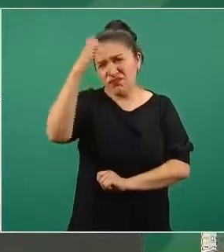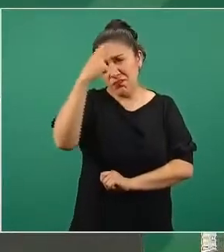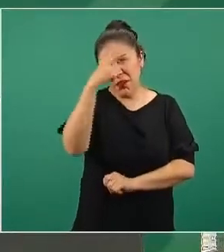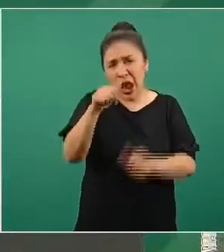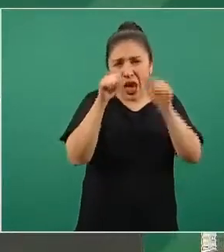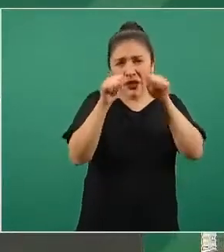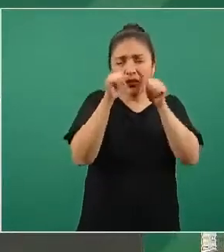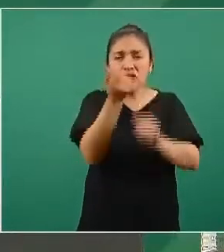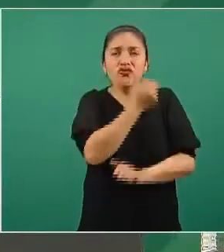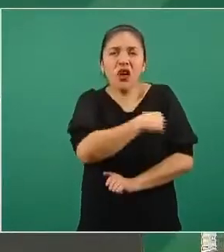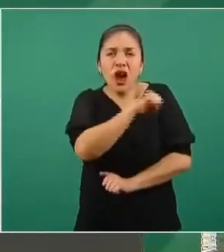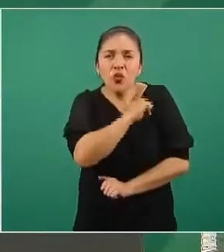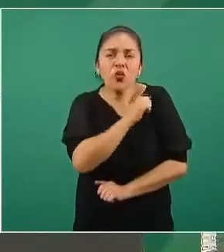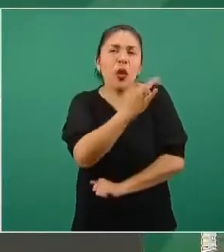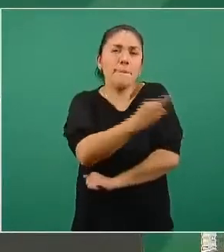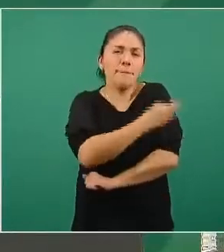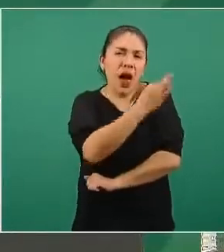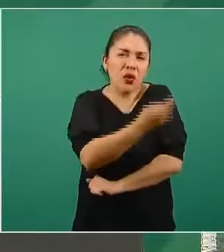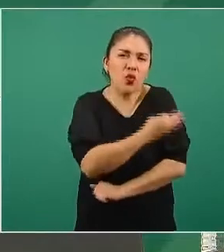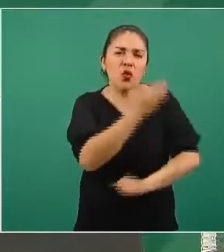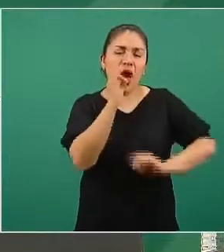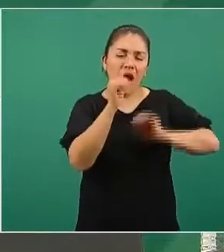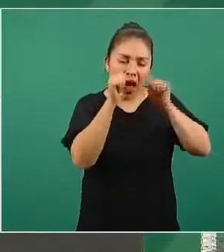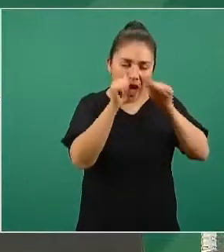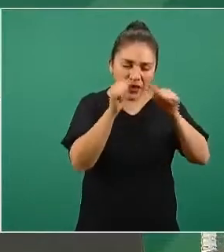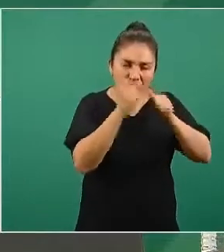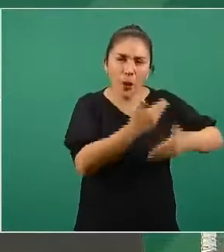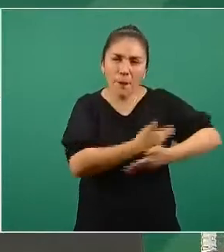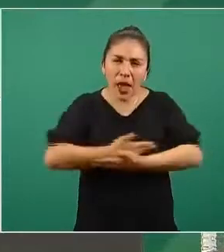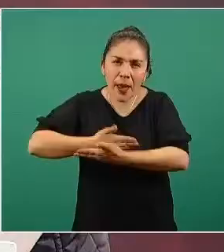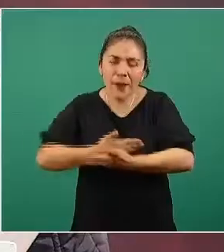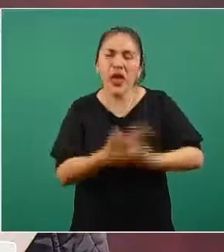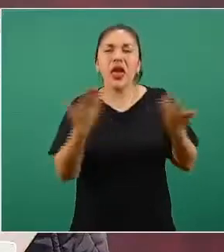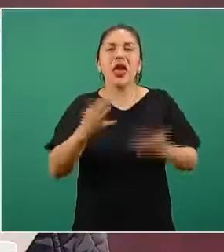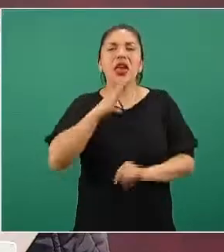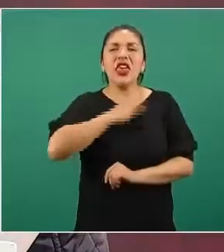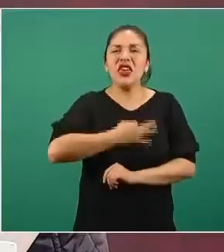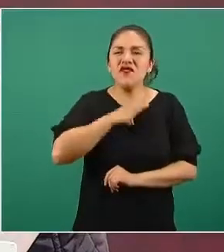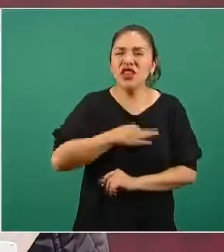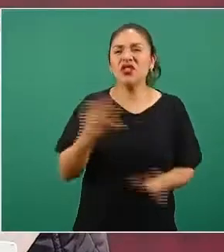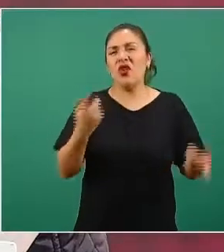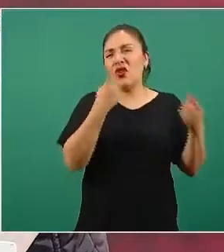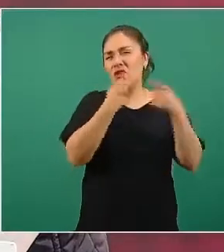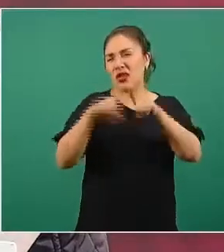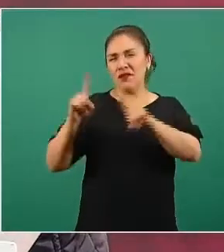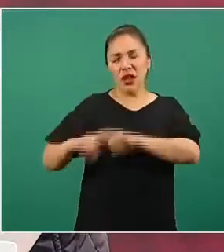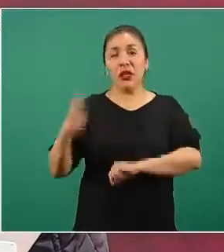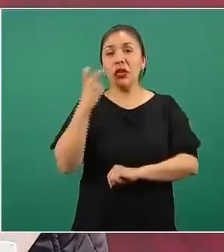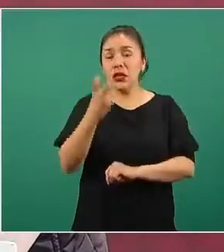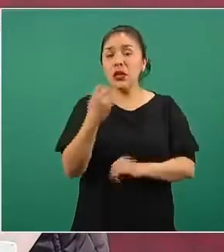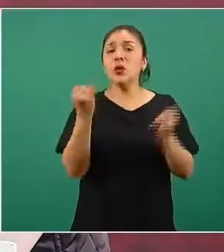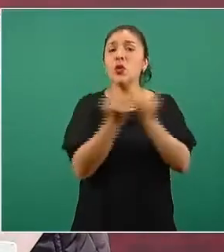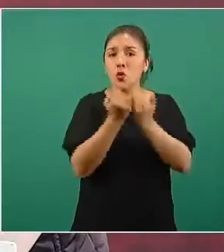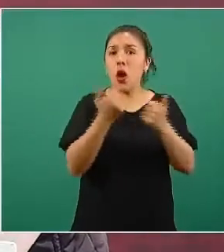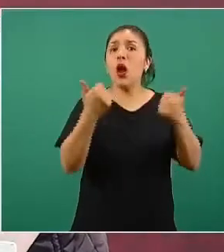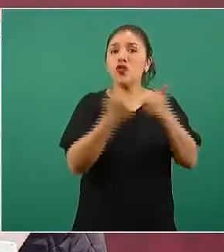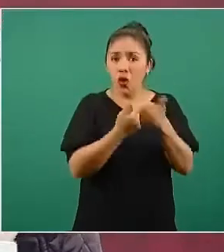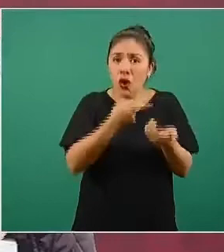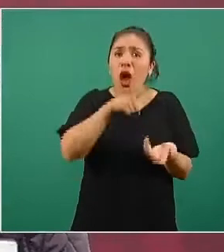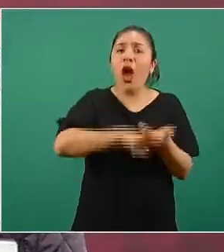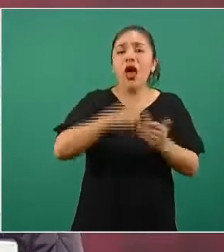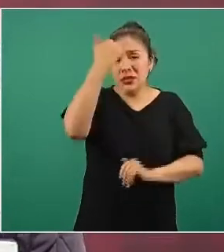salud, inmunología, pediatría, infectología, pero además también en materia jurídica